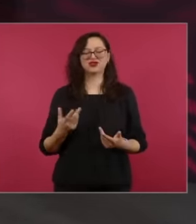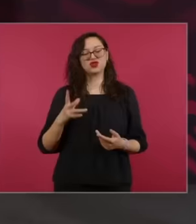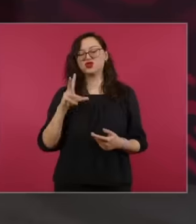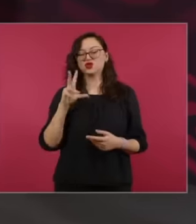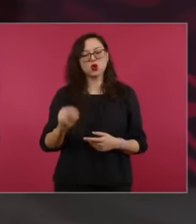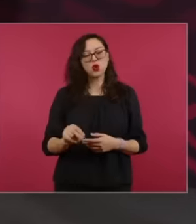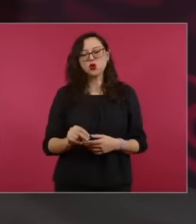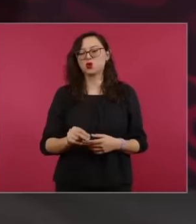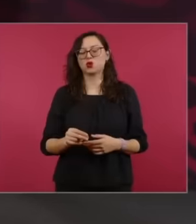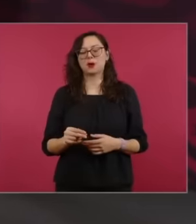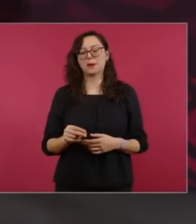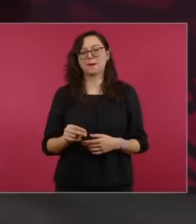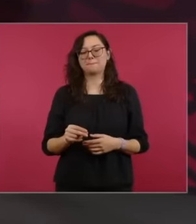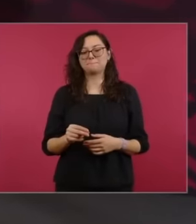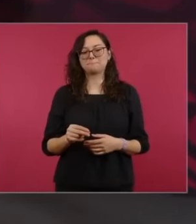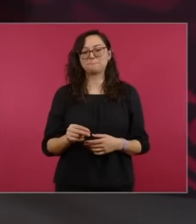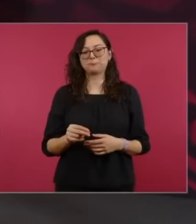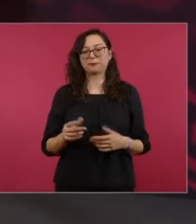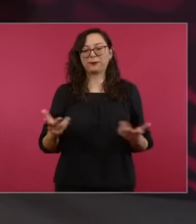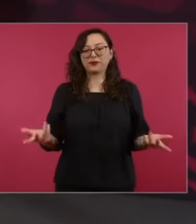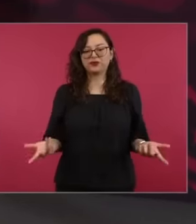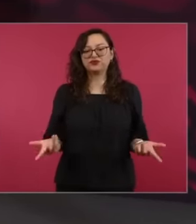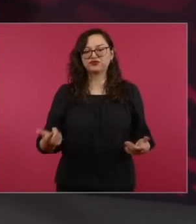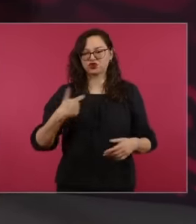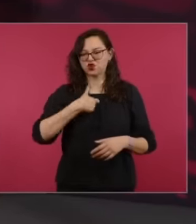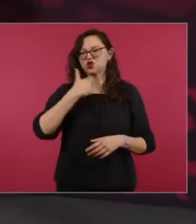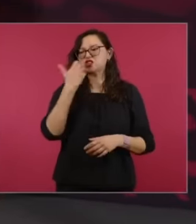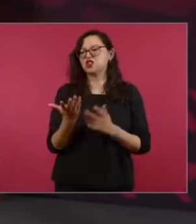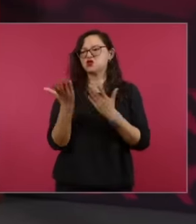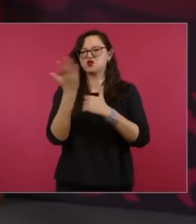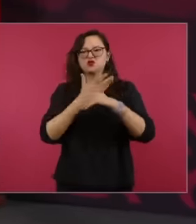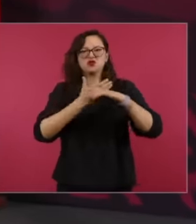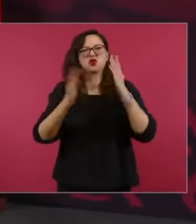No es llegar a cualquier precio.